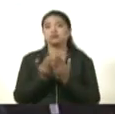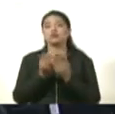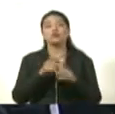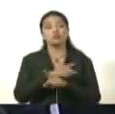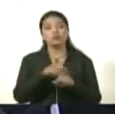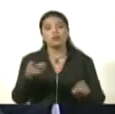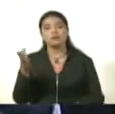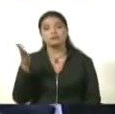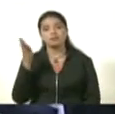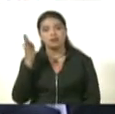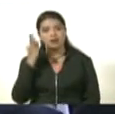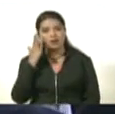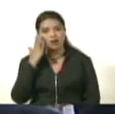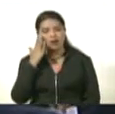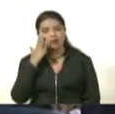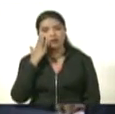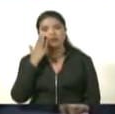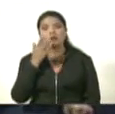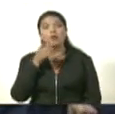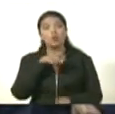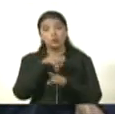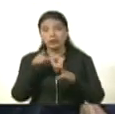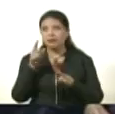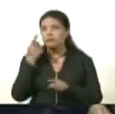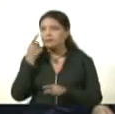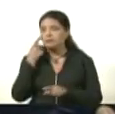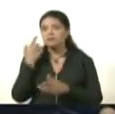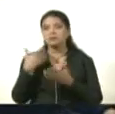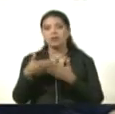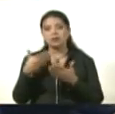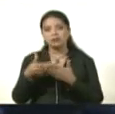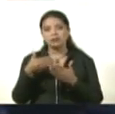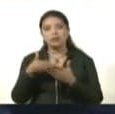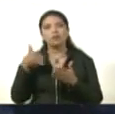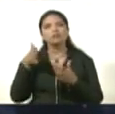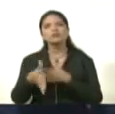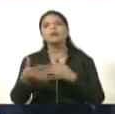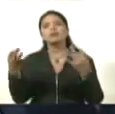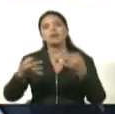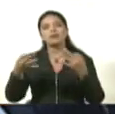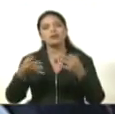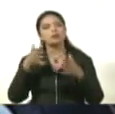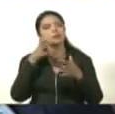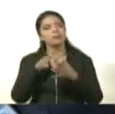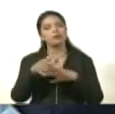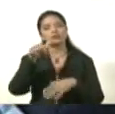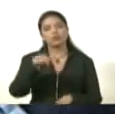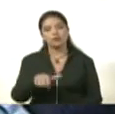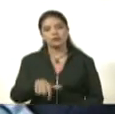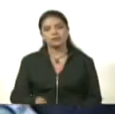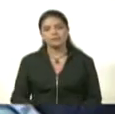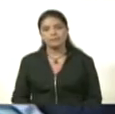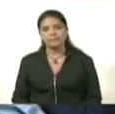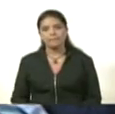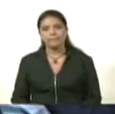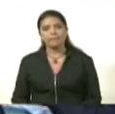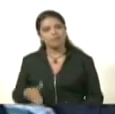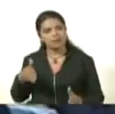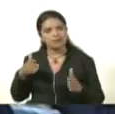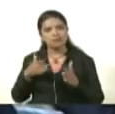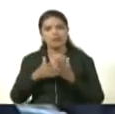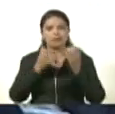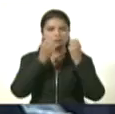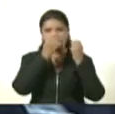sean multiplicadores o testigos de lo que realmente sucedió acá, del ataque terrorista de